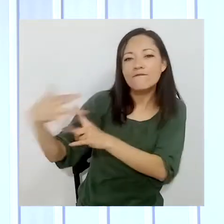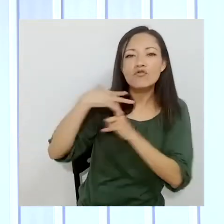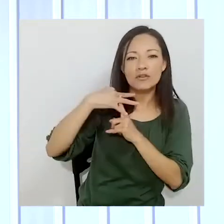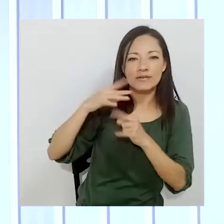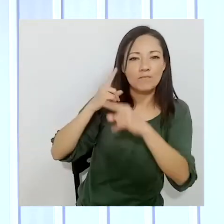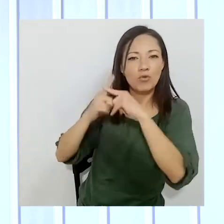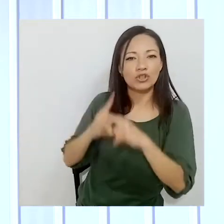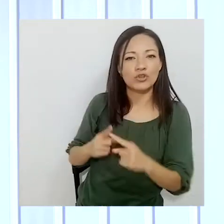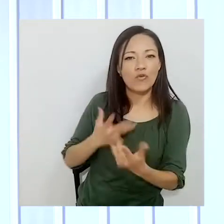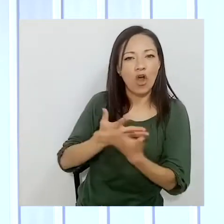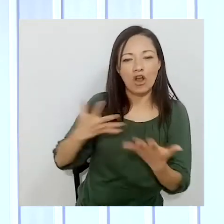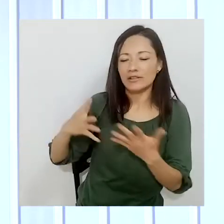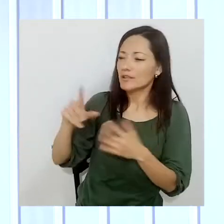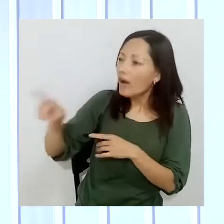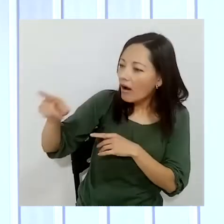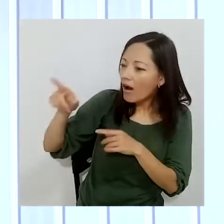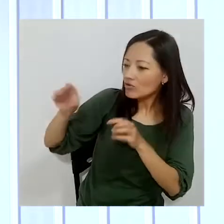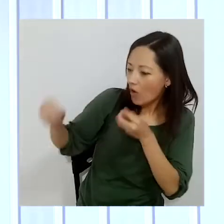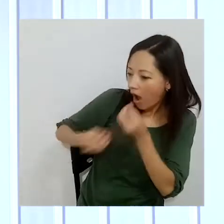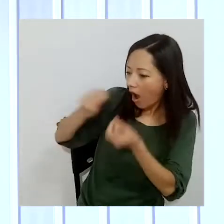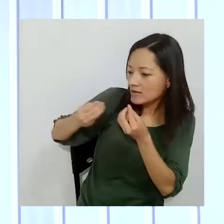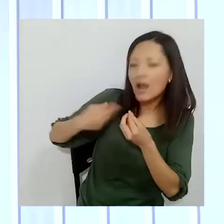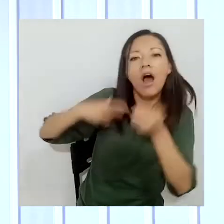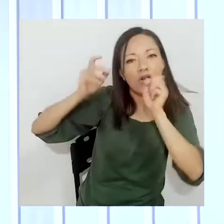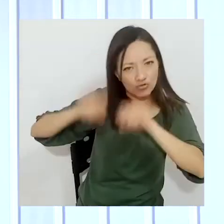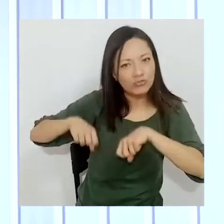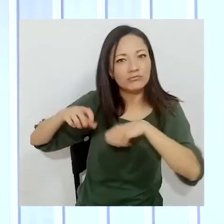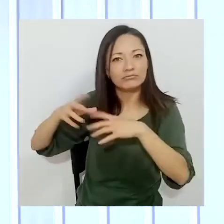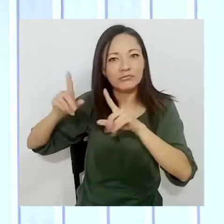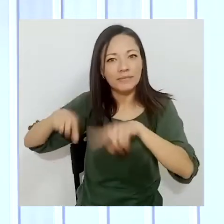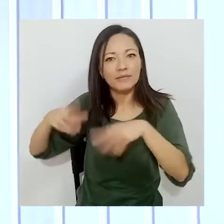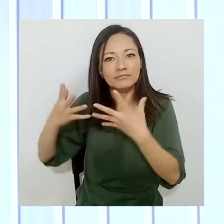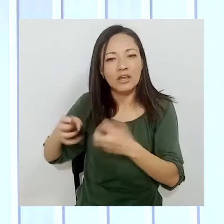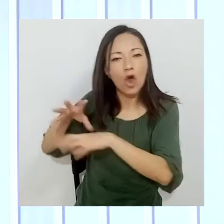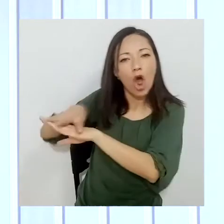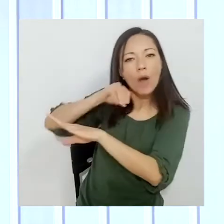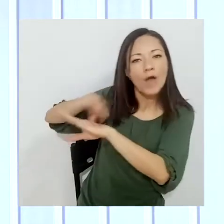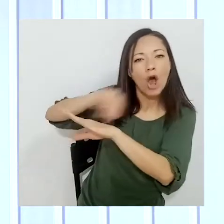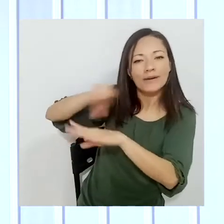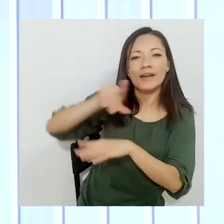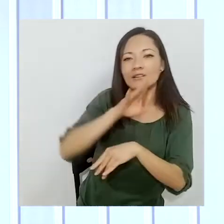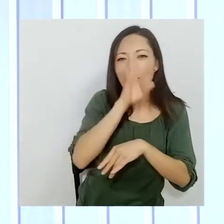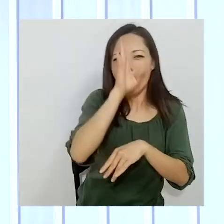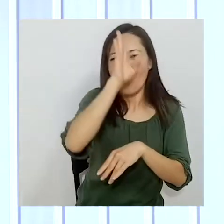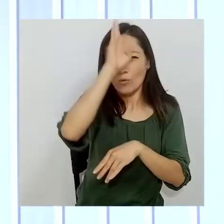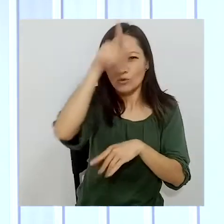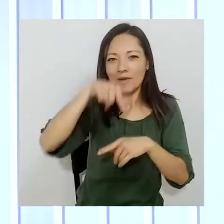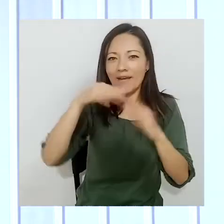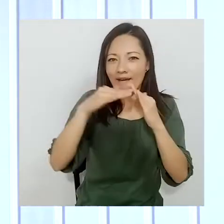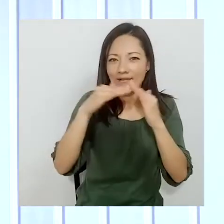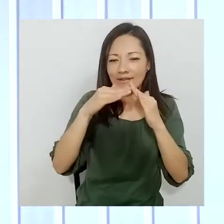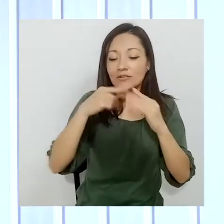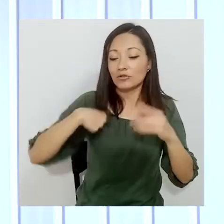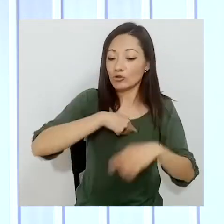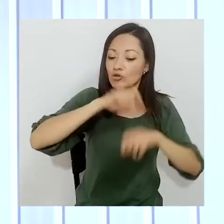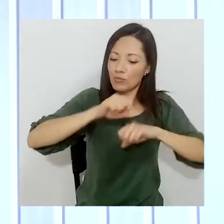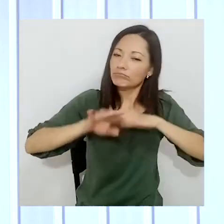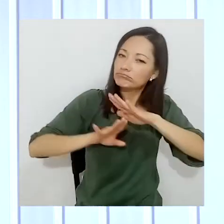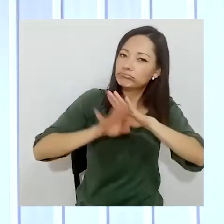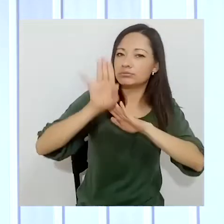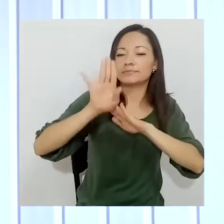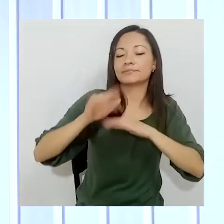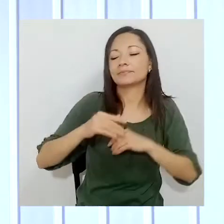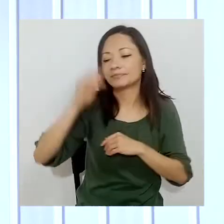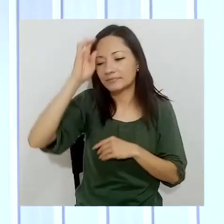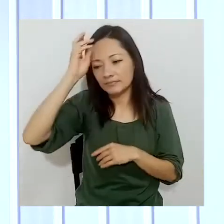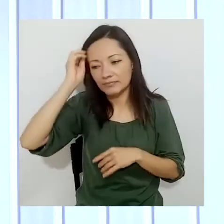personas trajeron esas costumbres en nuestra casa y pudimos desarrollarlas.